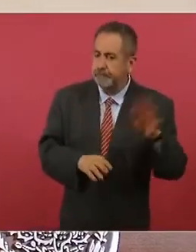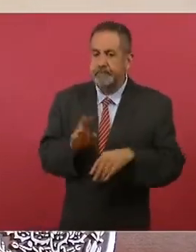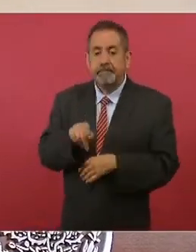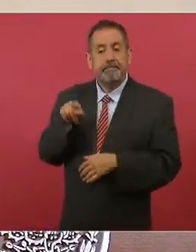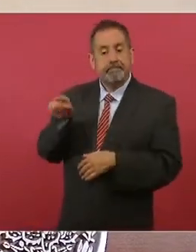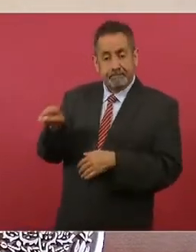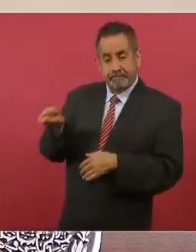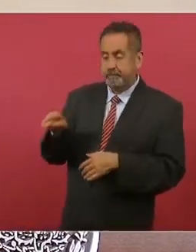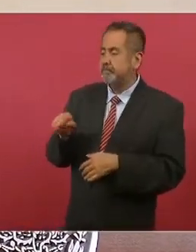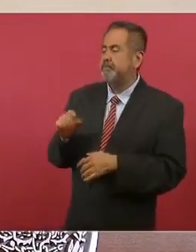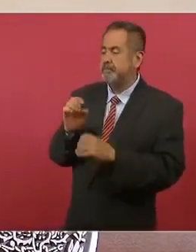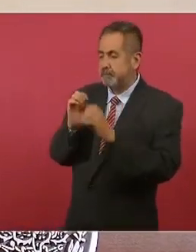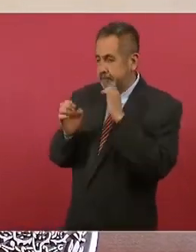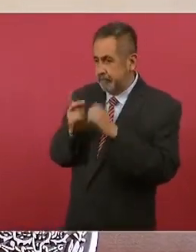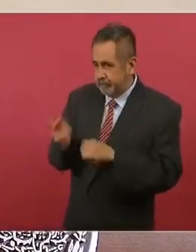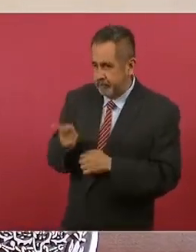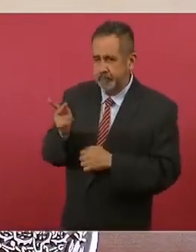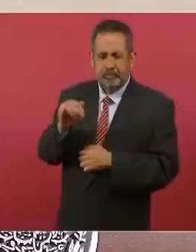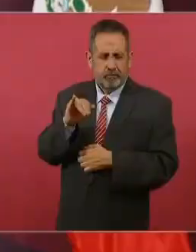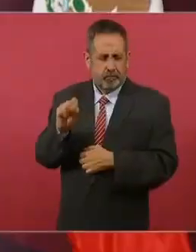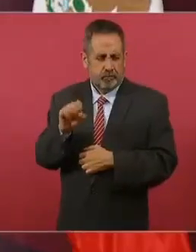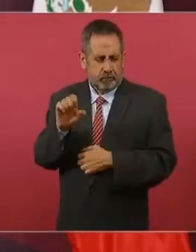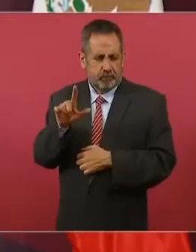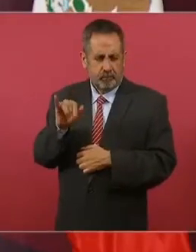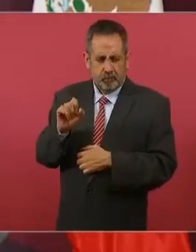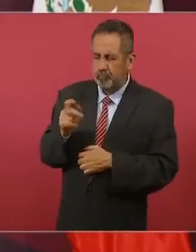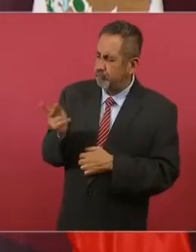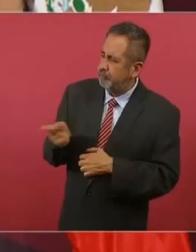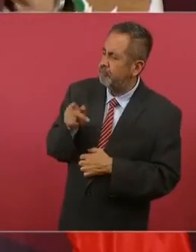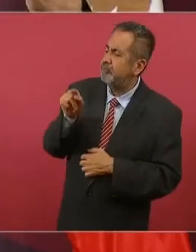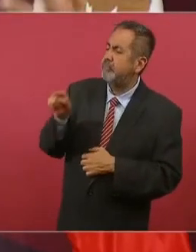preguntaba, maestro, usted que